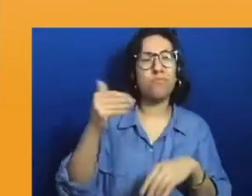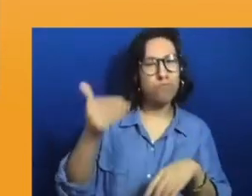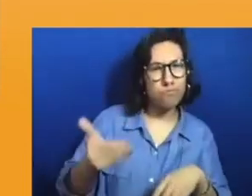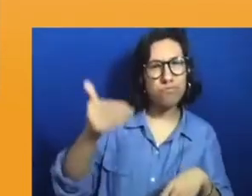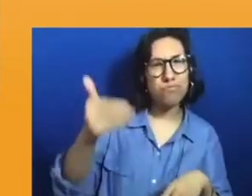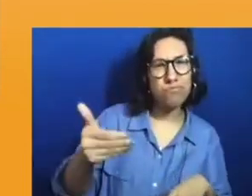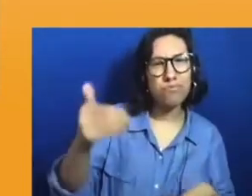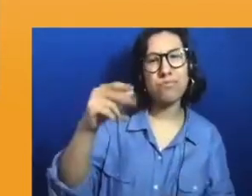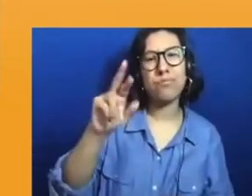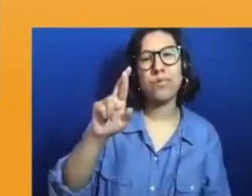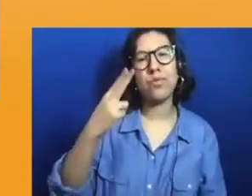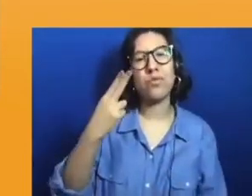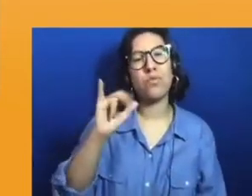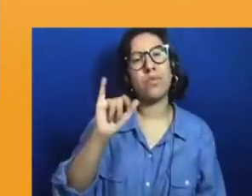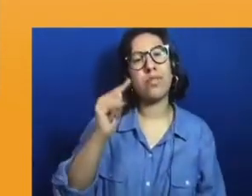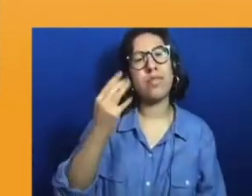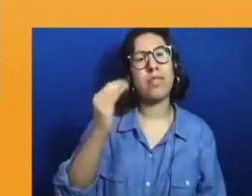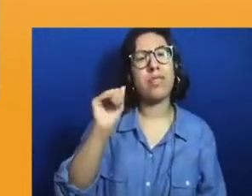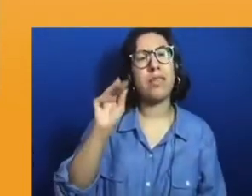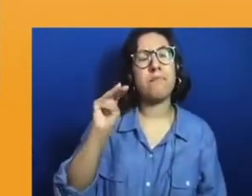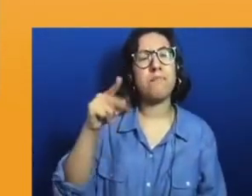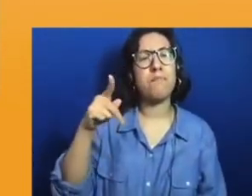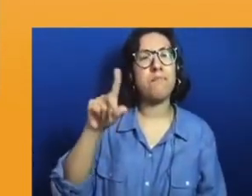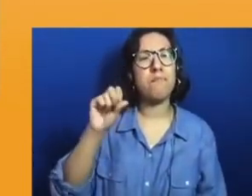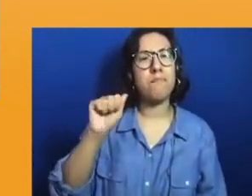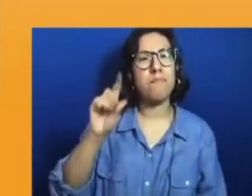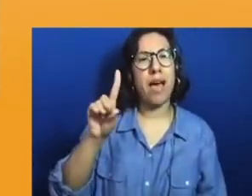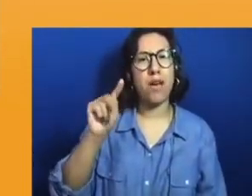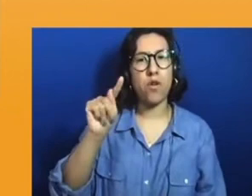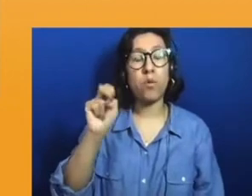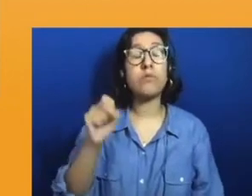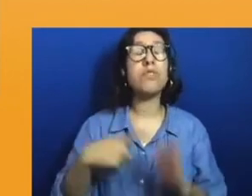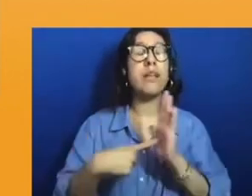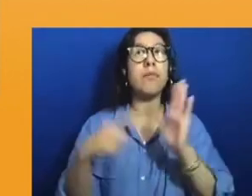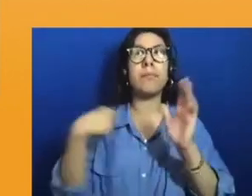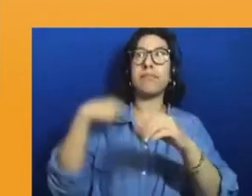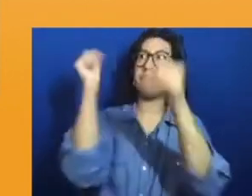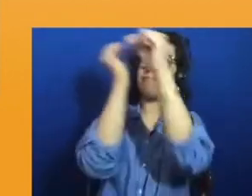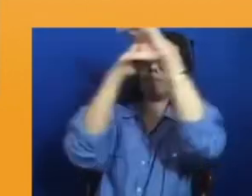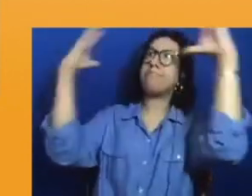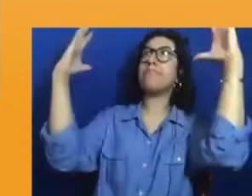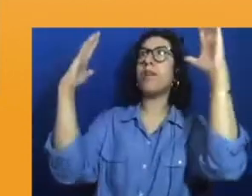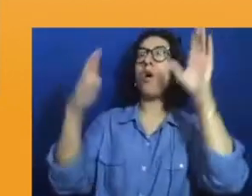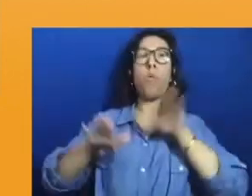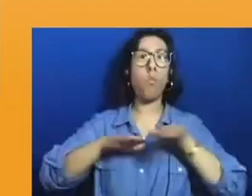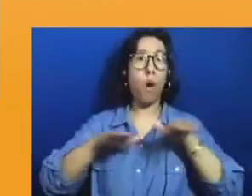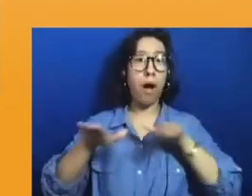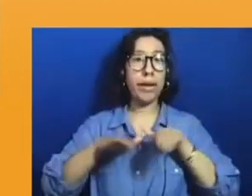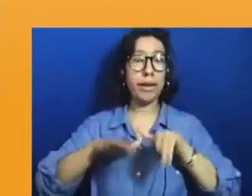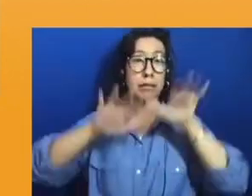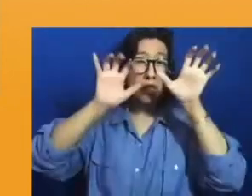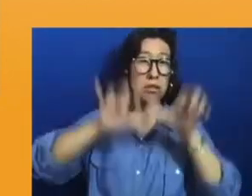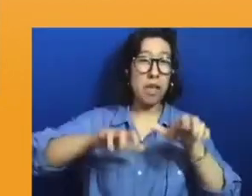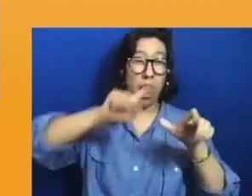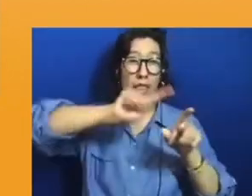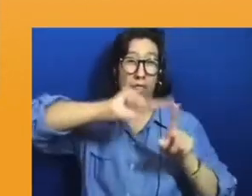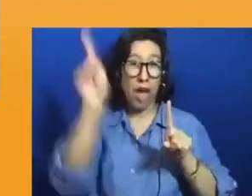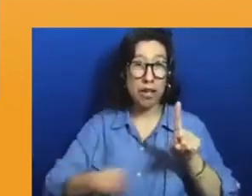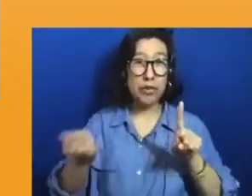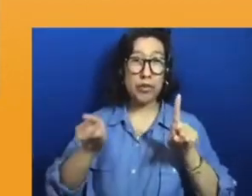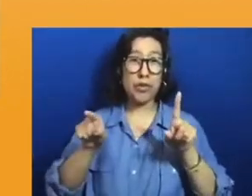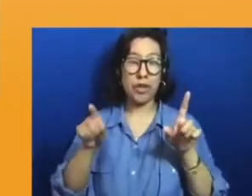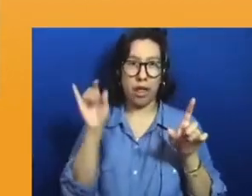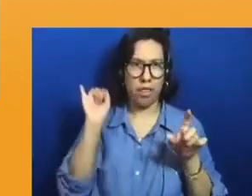en el pad de ritmo. Si yo fuera a describir a una persona que está caminando